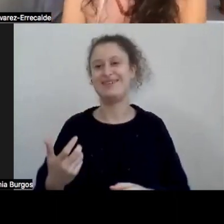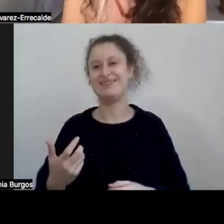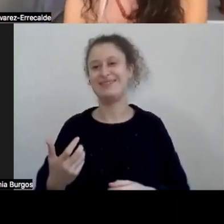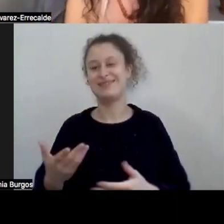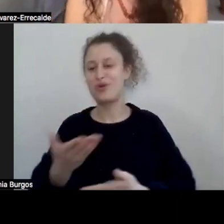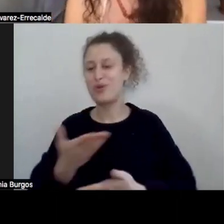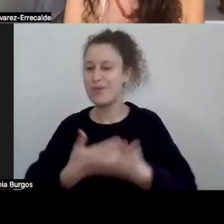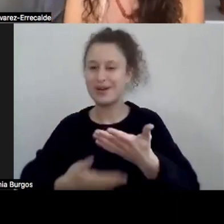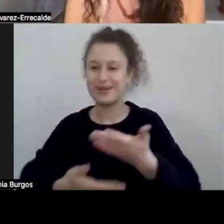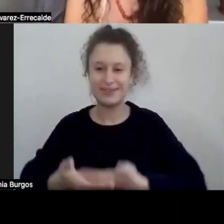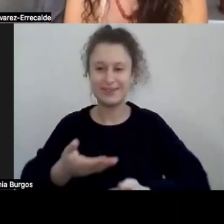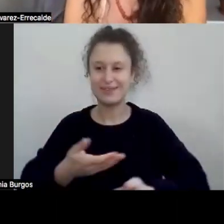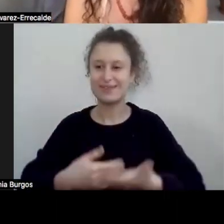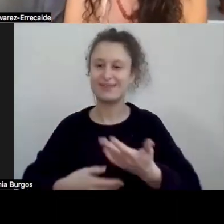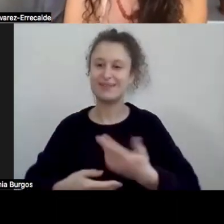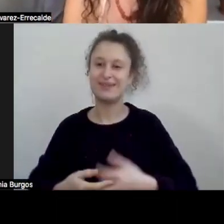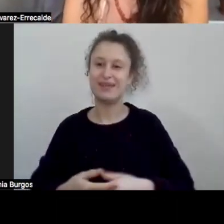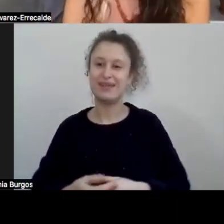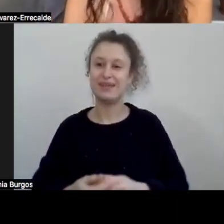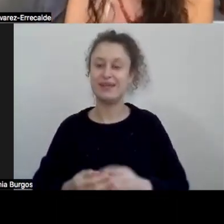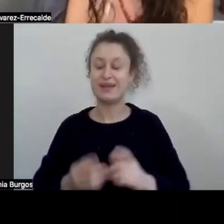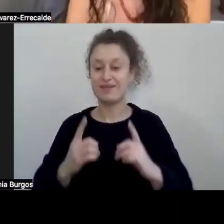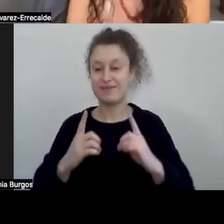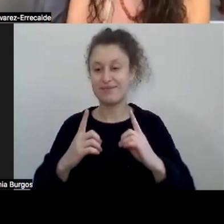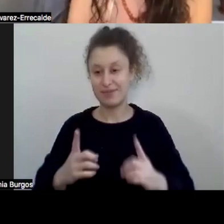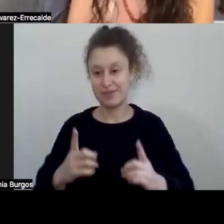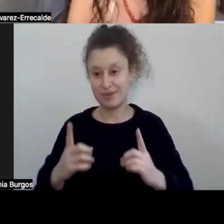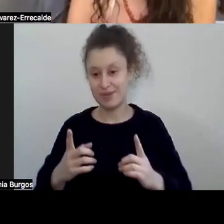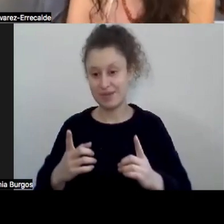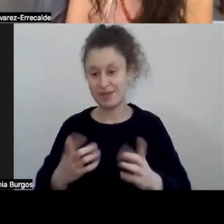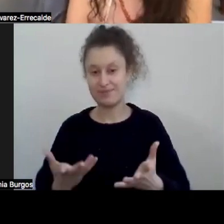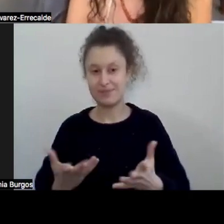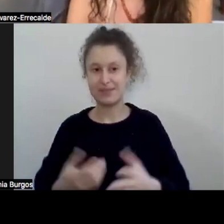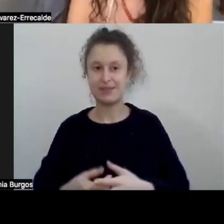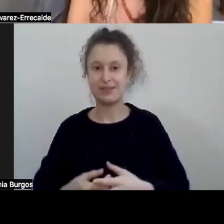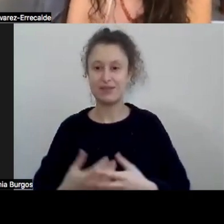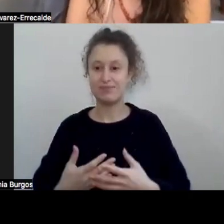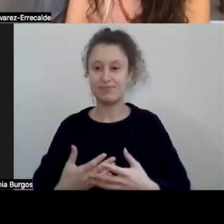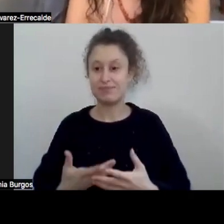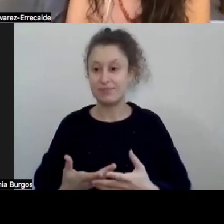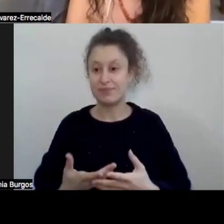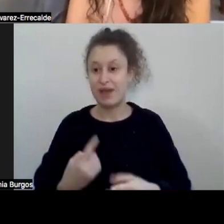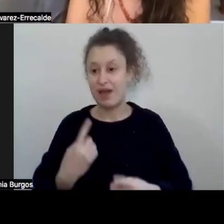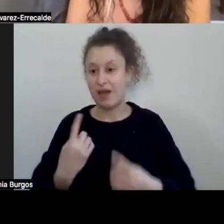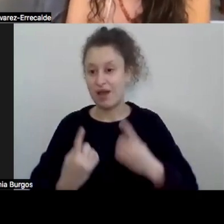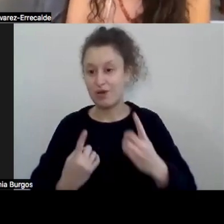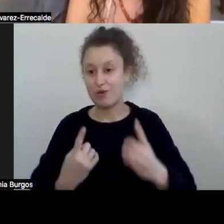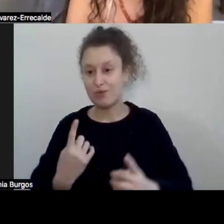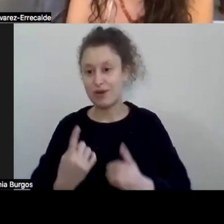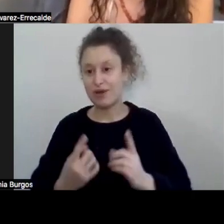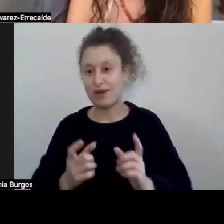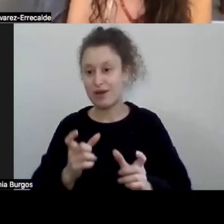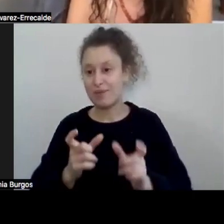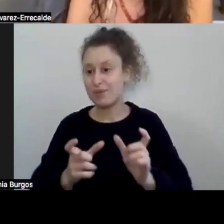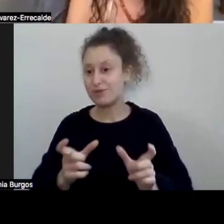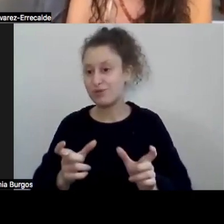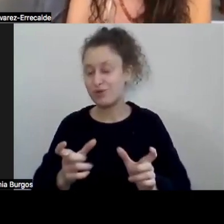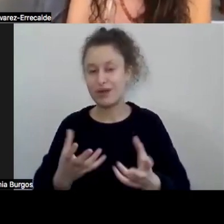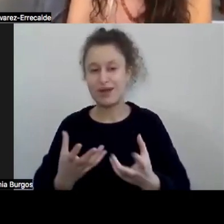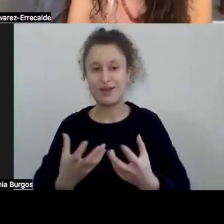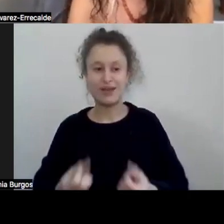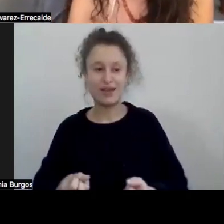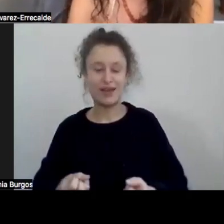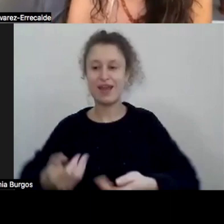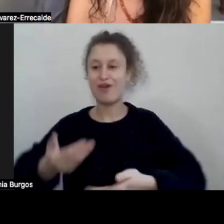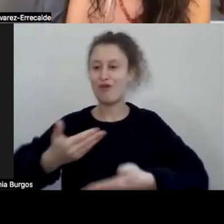y bueno, quedar también a disponibilidad de quien escuche la charla por si hay alguna cosa que me quieran compartir,